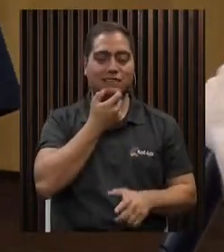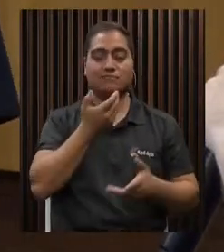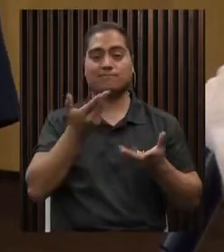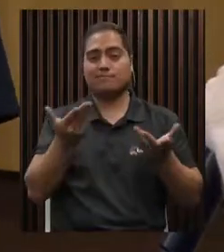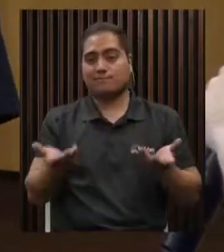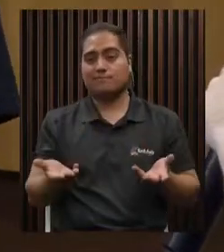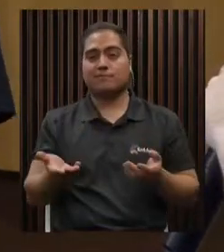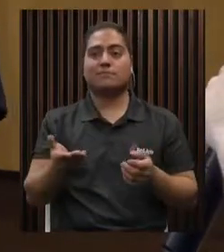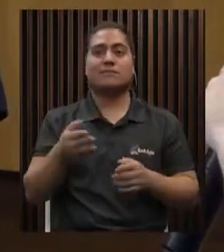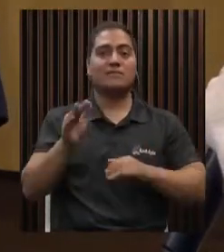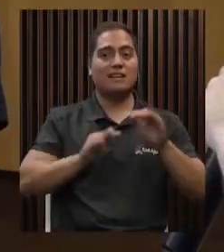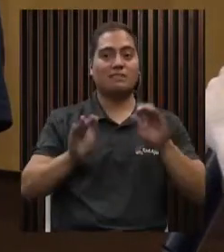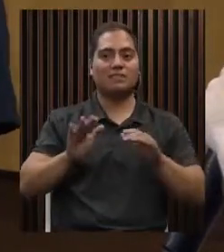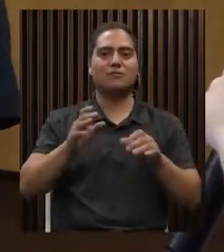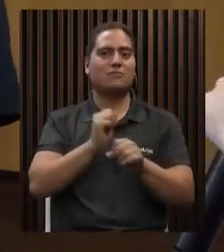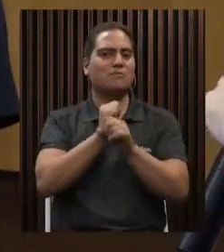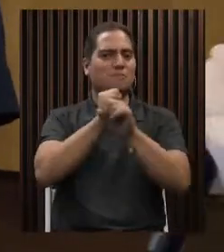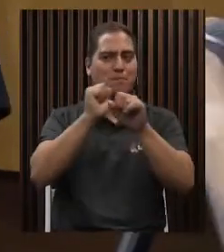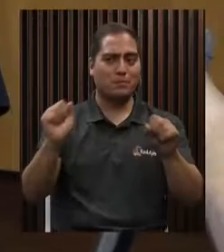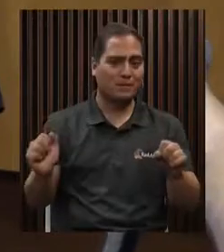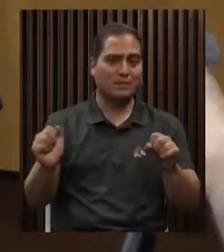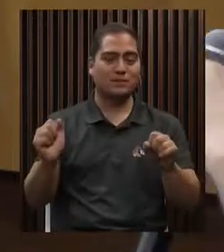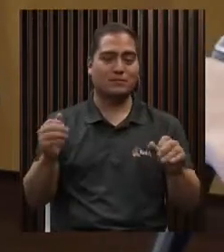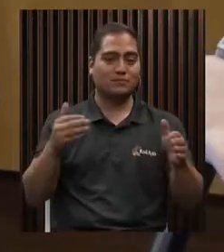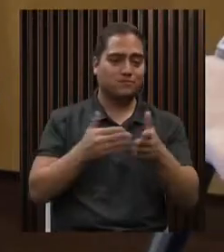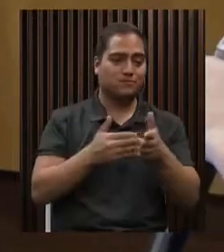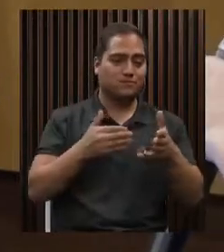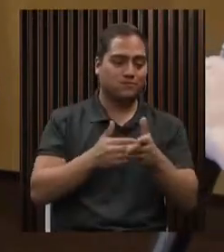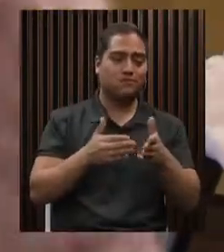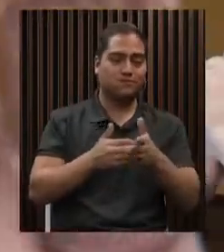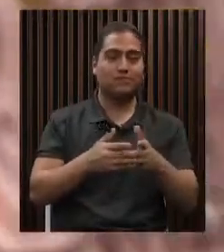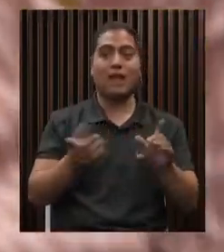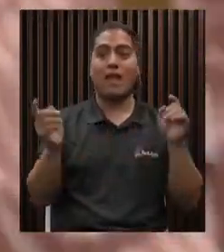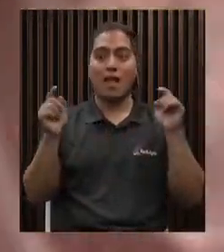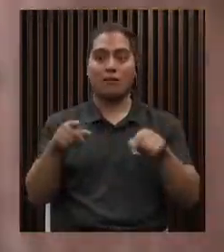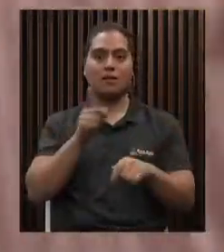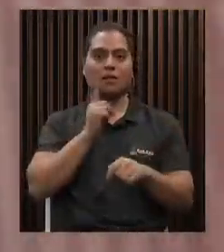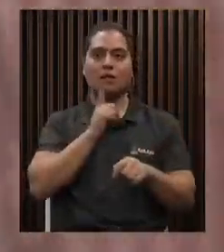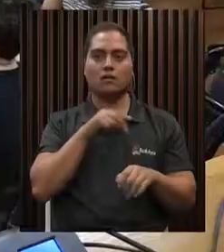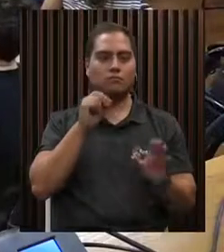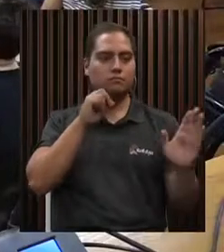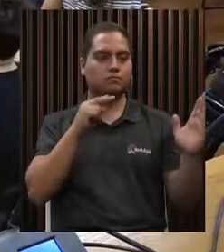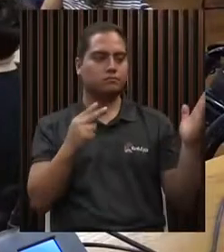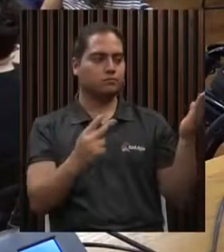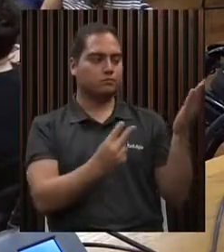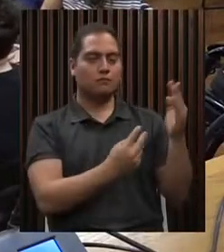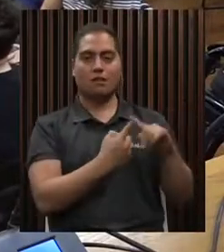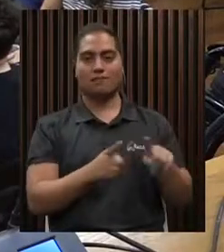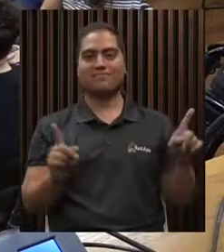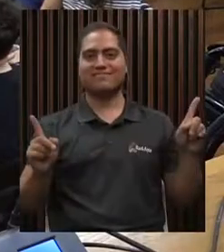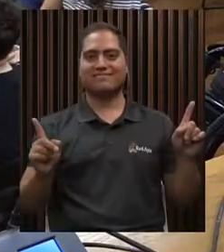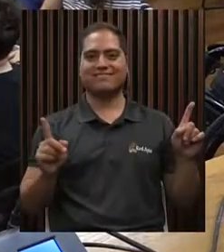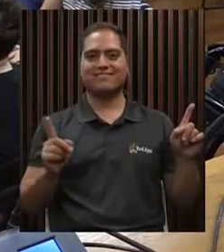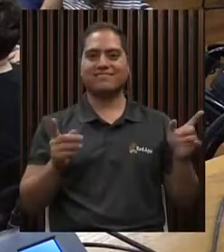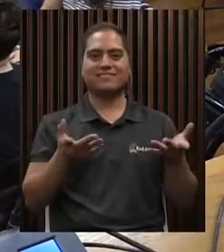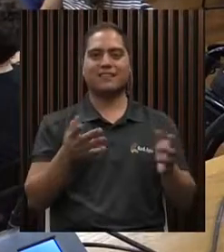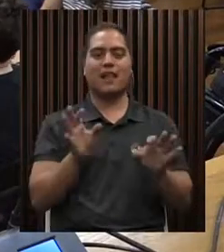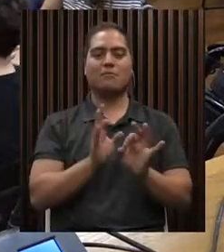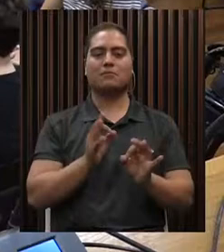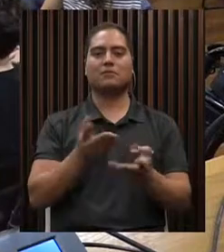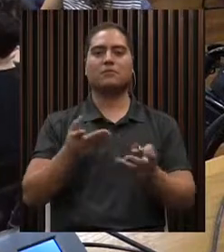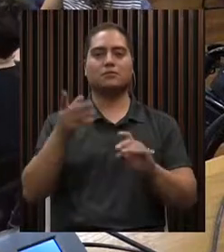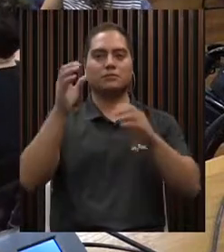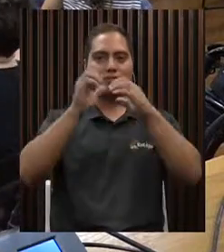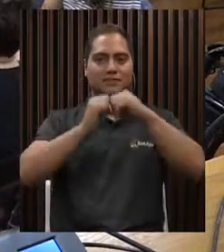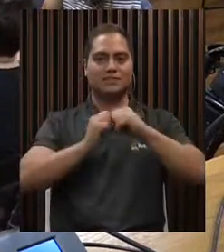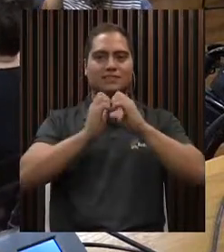un impedimento, hoy día en realidad tienen una distinta perspectiva porque hablan de cómo el cerebro funciona de distintas